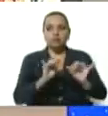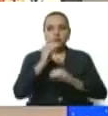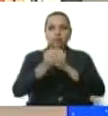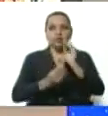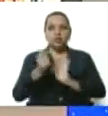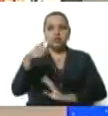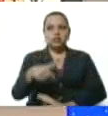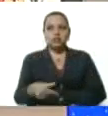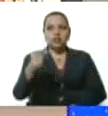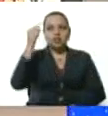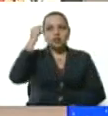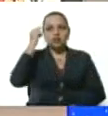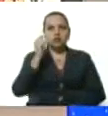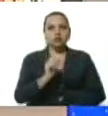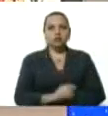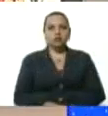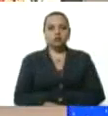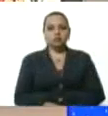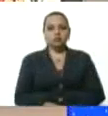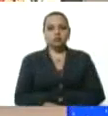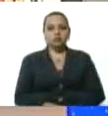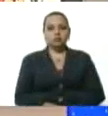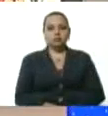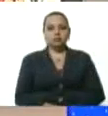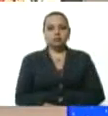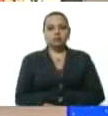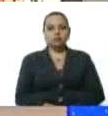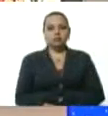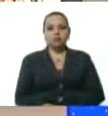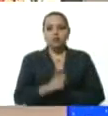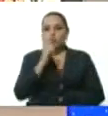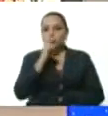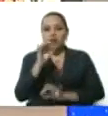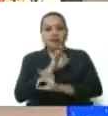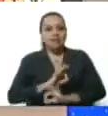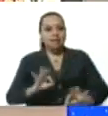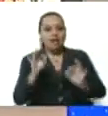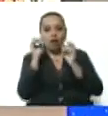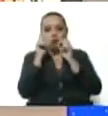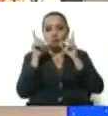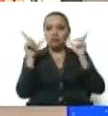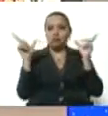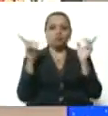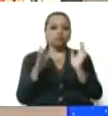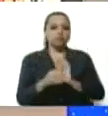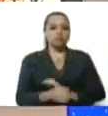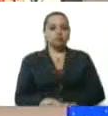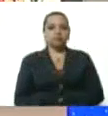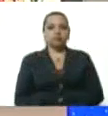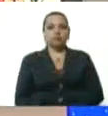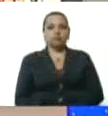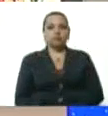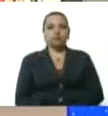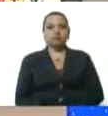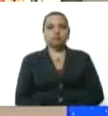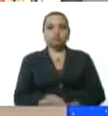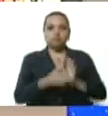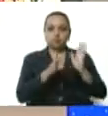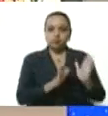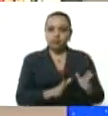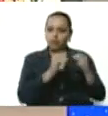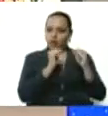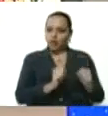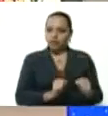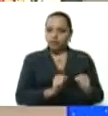de hoy. Ni más ni menos. No ha ocurrido un evento extraordinario. Y por un lado se ratifica